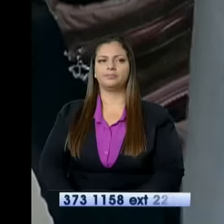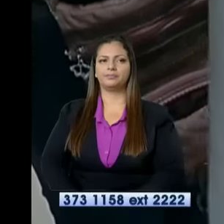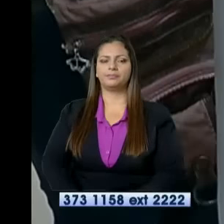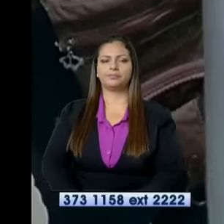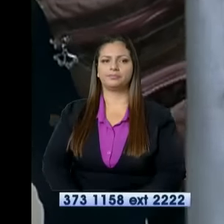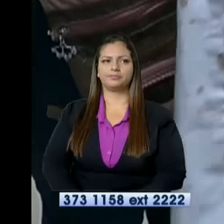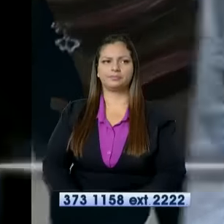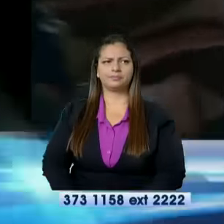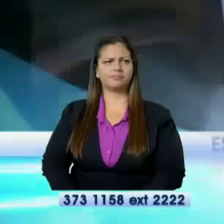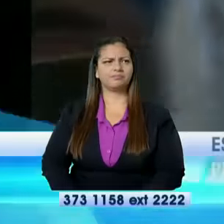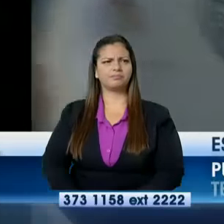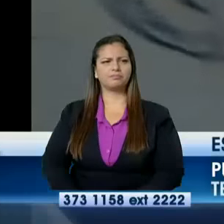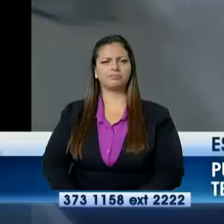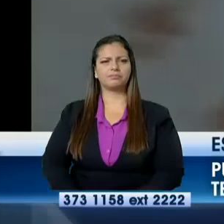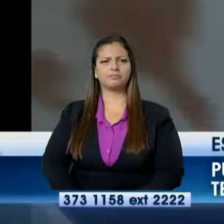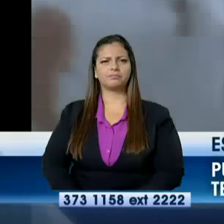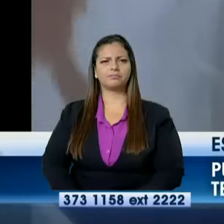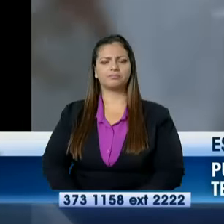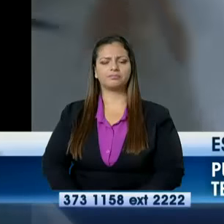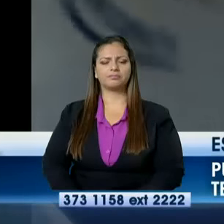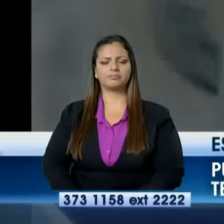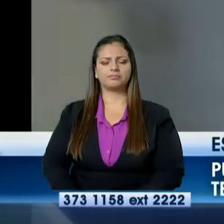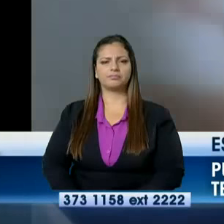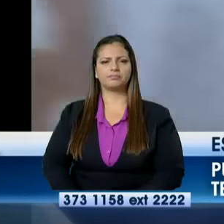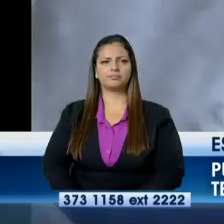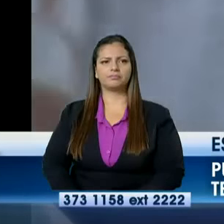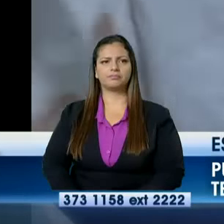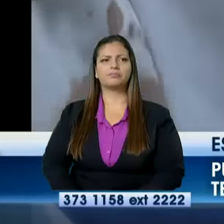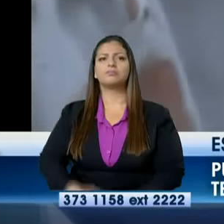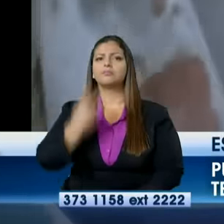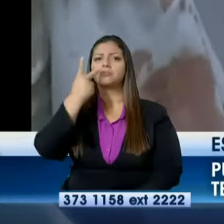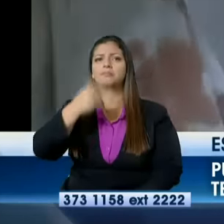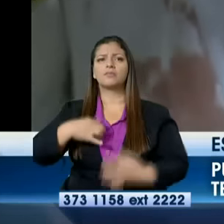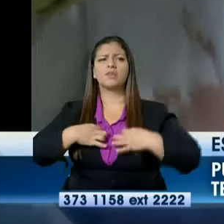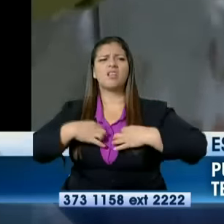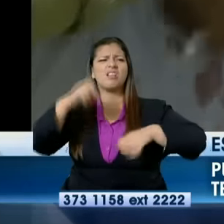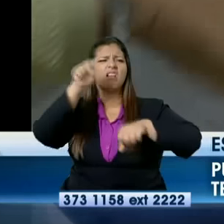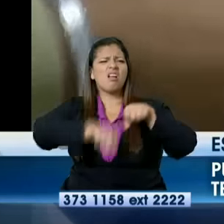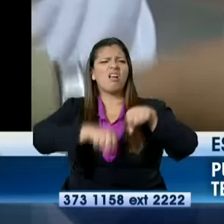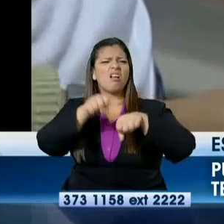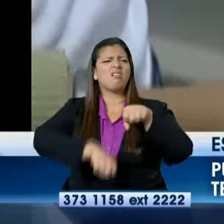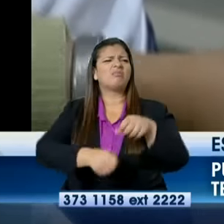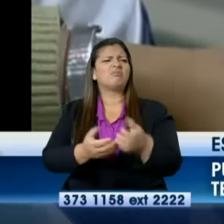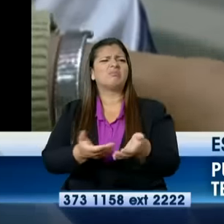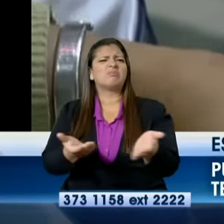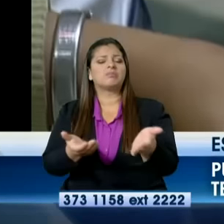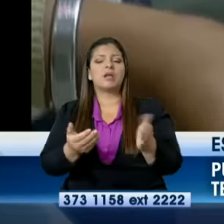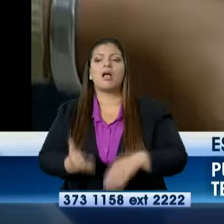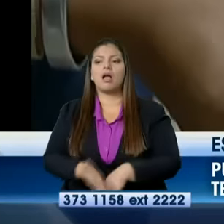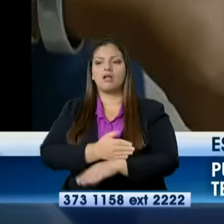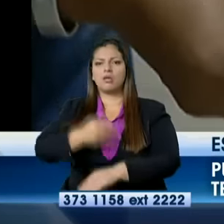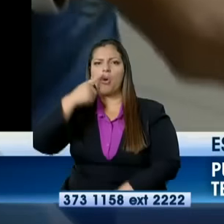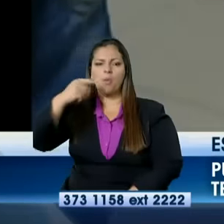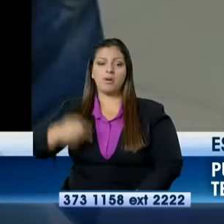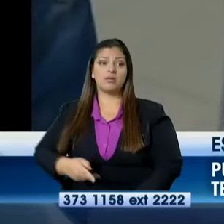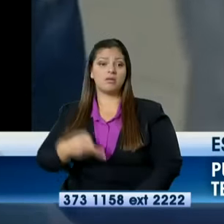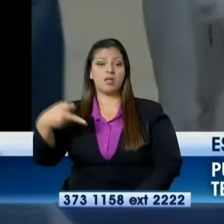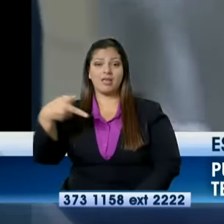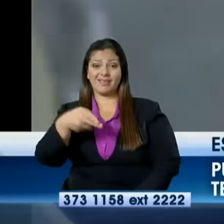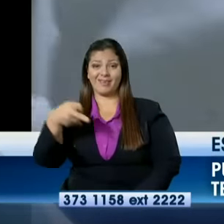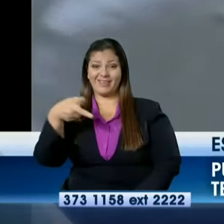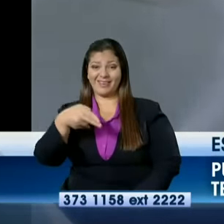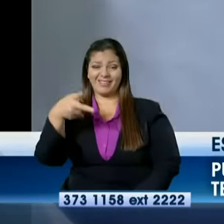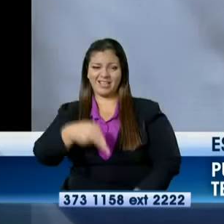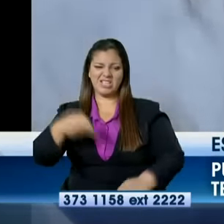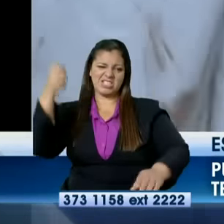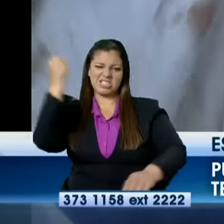¿Aquí fue una de las puñaladas? Sí, ahí fue, y aquí en la espalda. ¿Otra puñalada? ¿Cuántas en total le dieron?